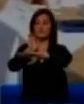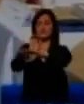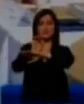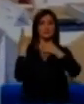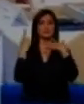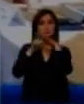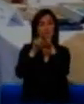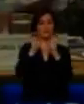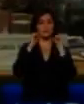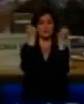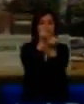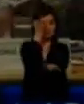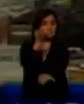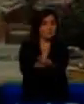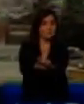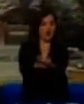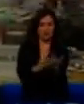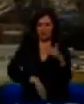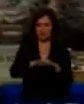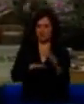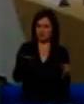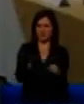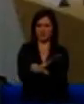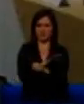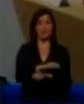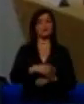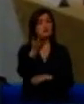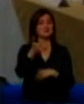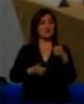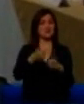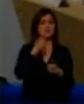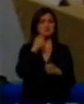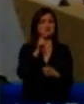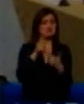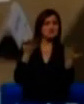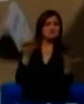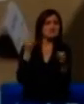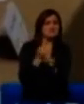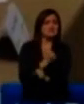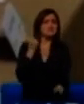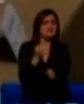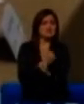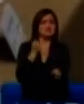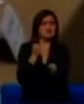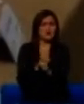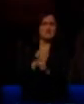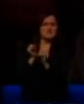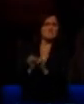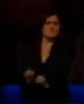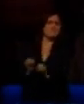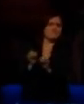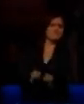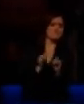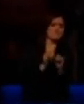inclusión económica y social plena de la mujer. El candidato aseguró durante su recorrido que se trabajará puerta a puerta como parte